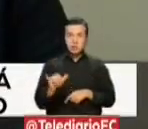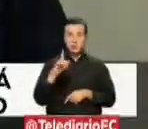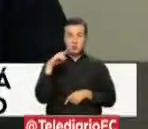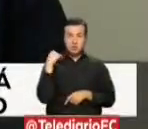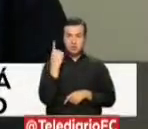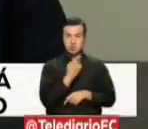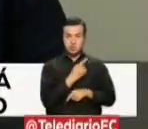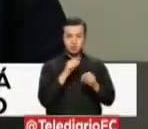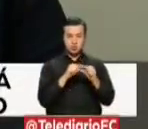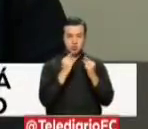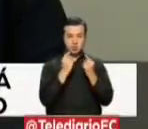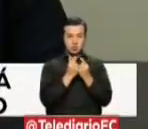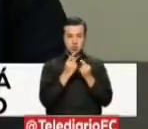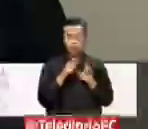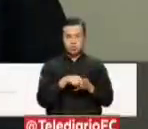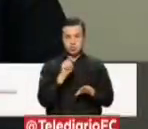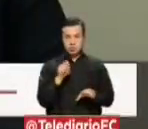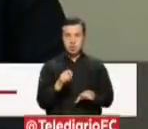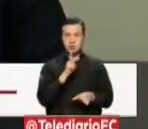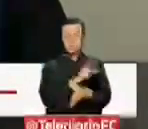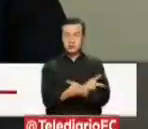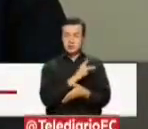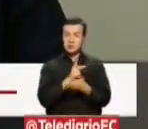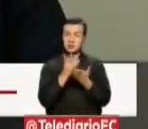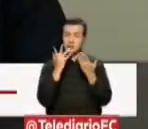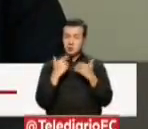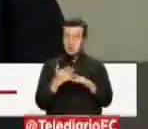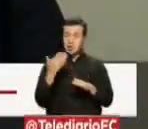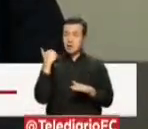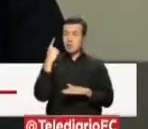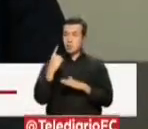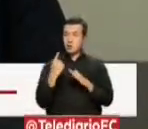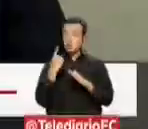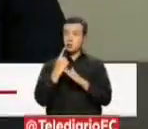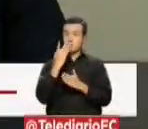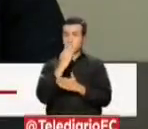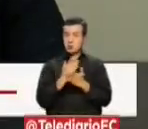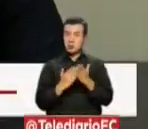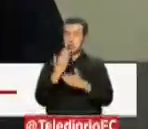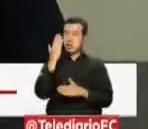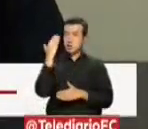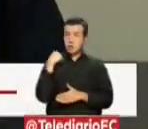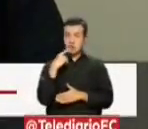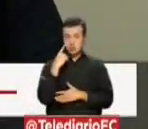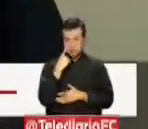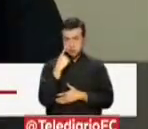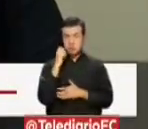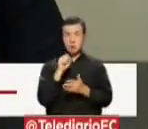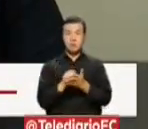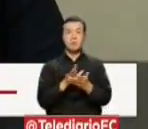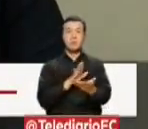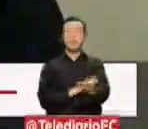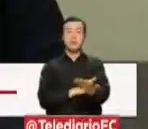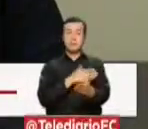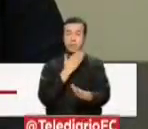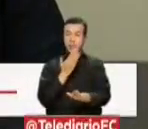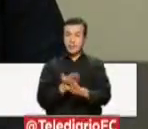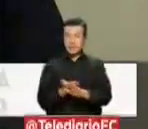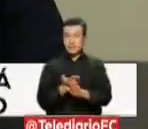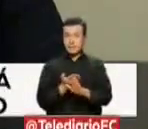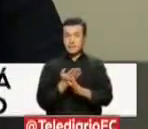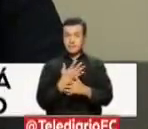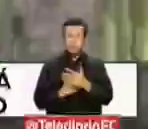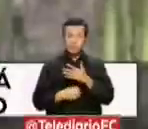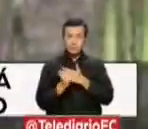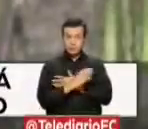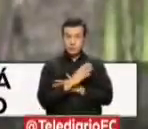como Colegio de Abogados de Pichincha, ya presentamos hace más o menos un año y medio un proyecto de